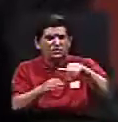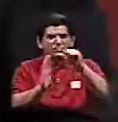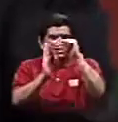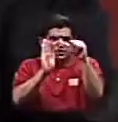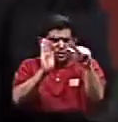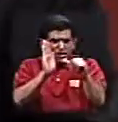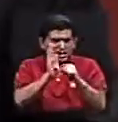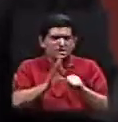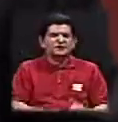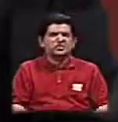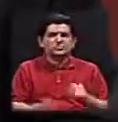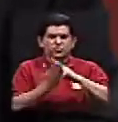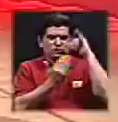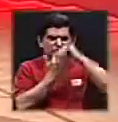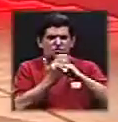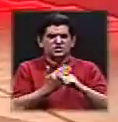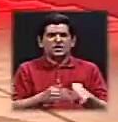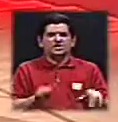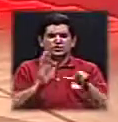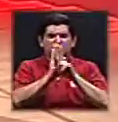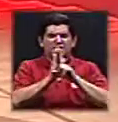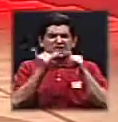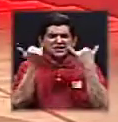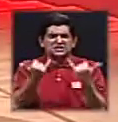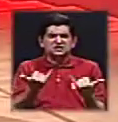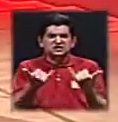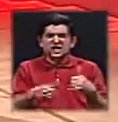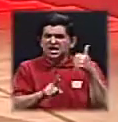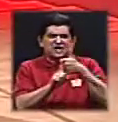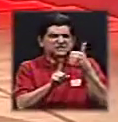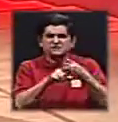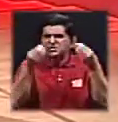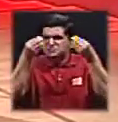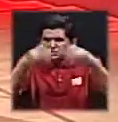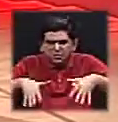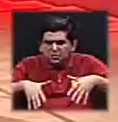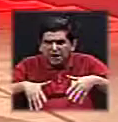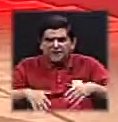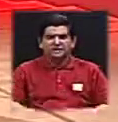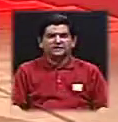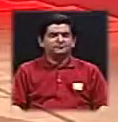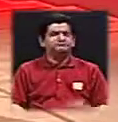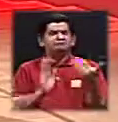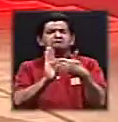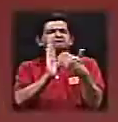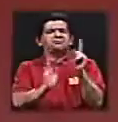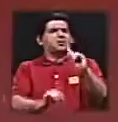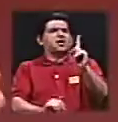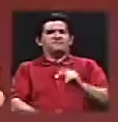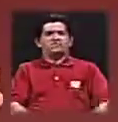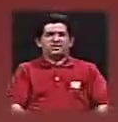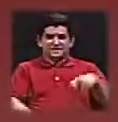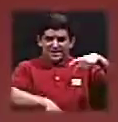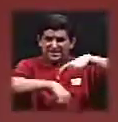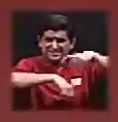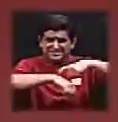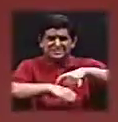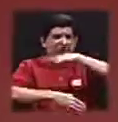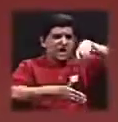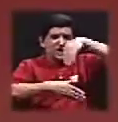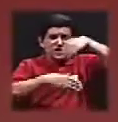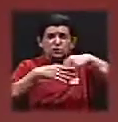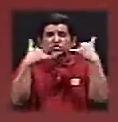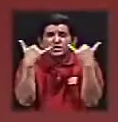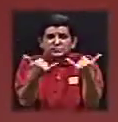articulado del proyecto de ley. Digo. No afecta. Mire, en esta época, en este contexto en el cual